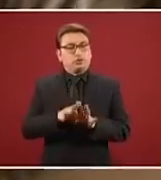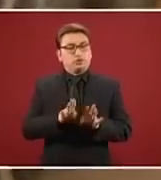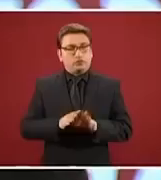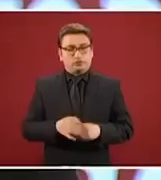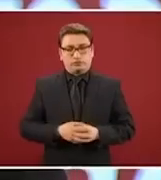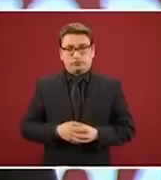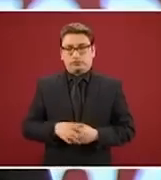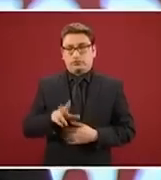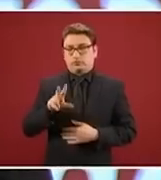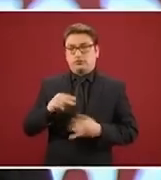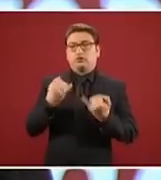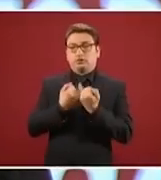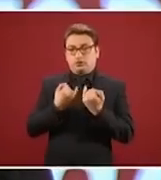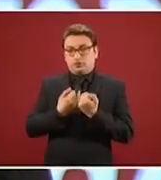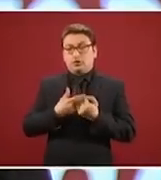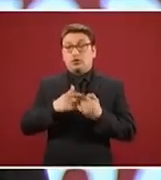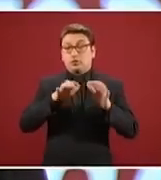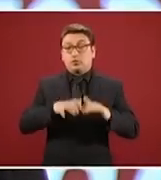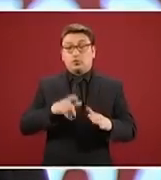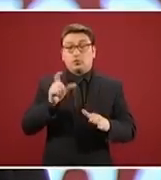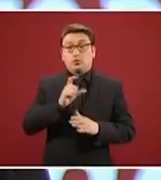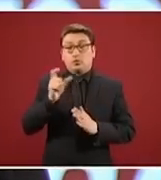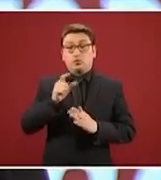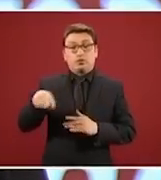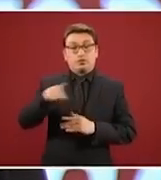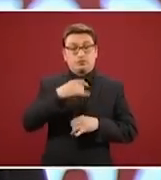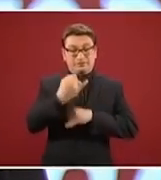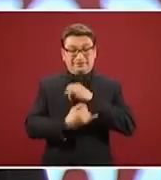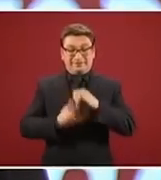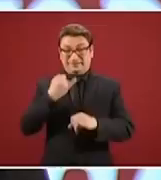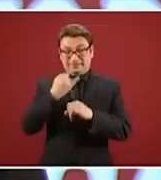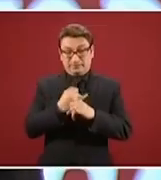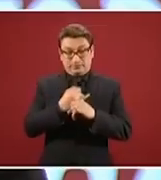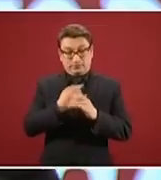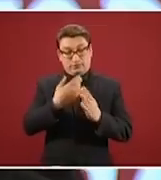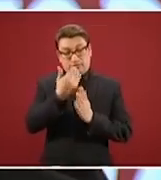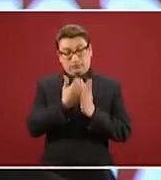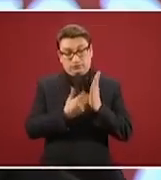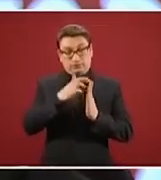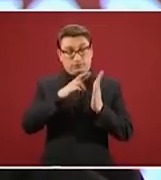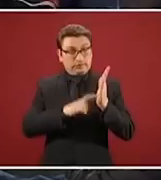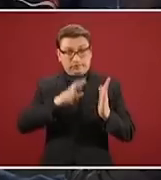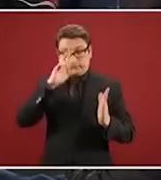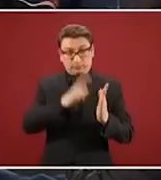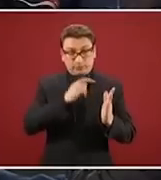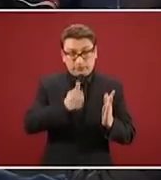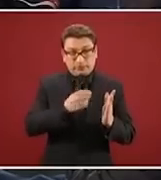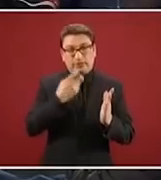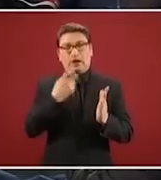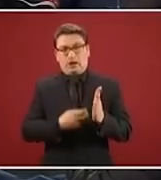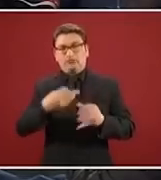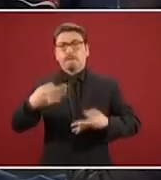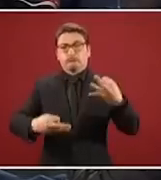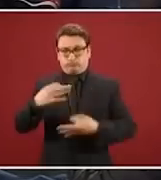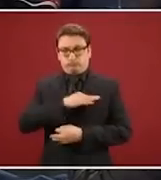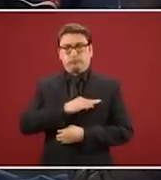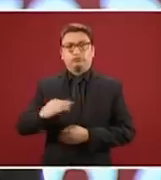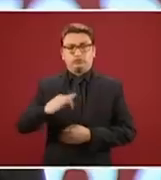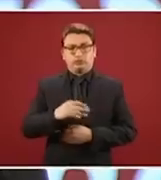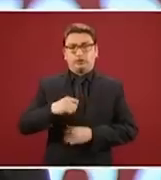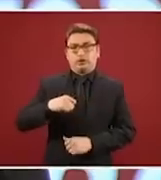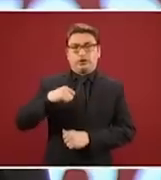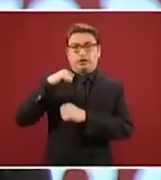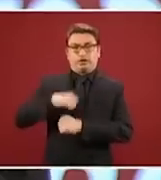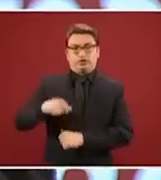no necesariamente también es cuando hay incumplimiento de obligaciones internacionales lo que vamos a presentar debe y va dirigido respecto a las autoridades de